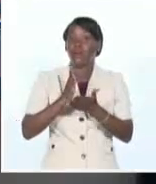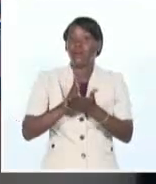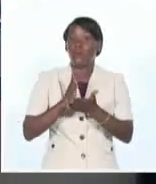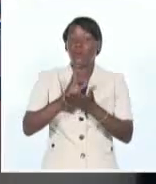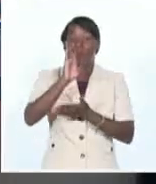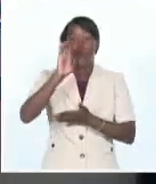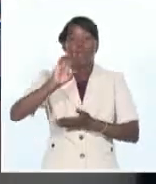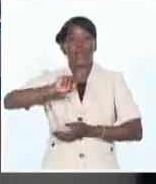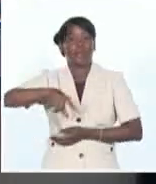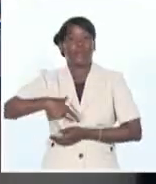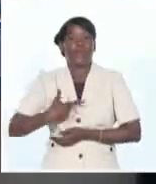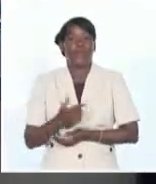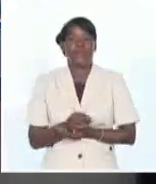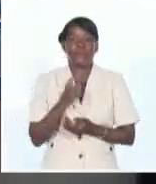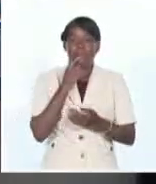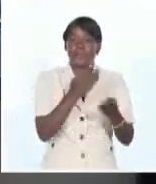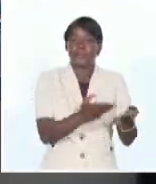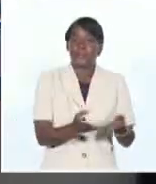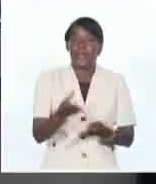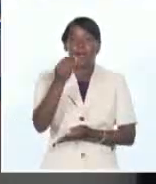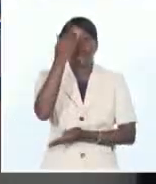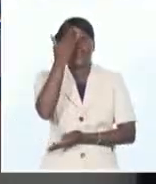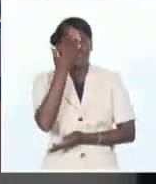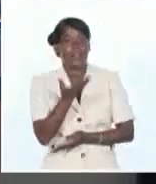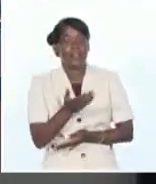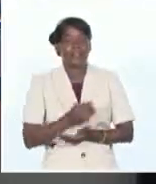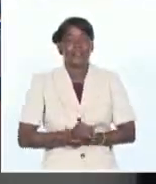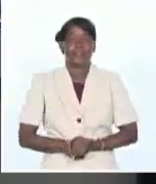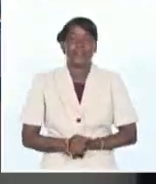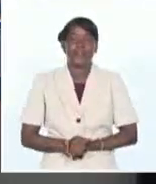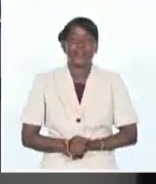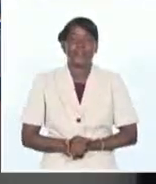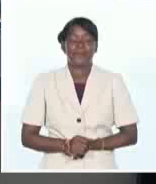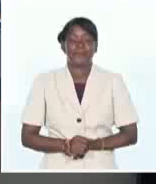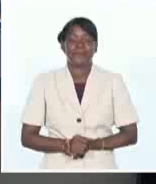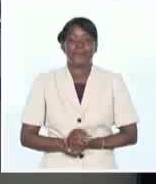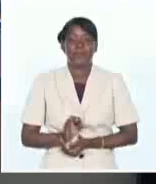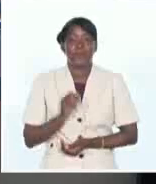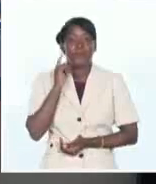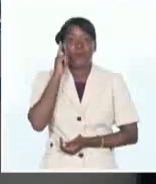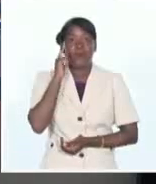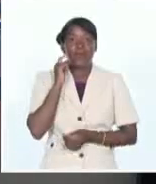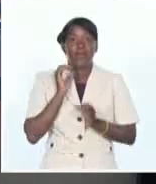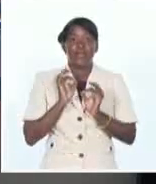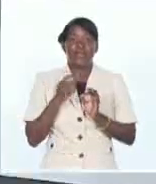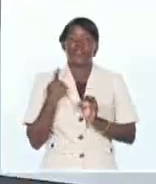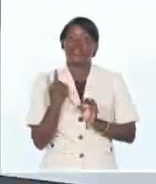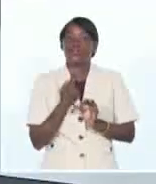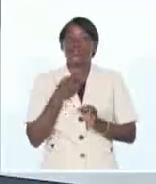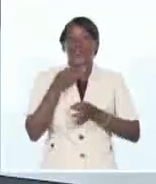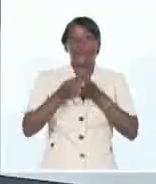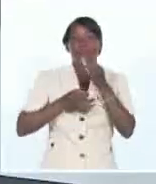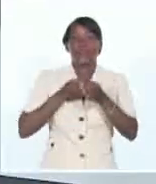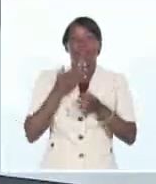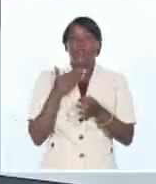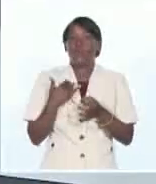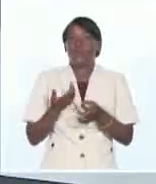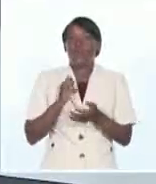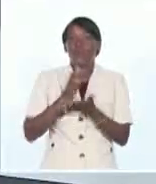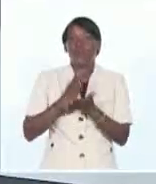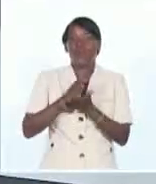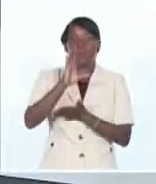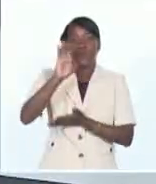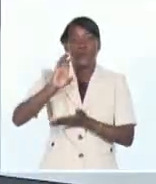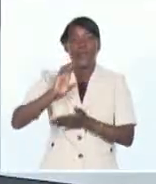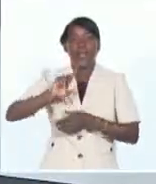Dominical. Muchísimas gracias, Rosy, por la invitación y esta oportunidad para poder hablar de nuestras escuelas de arte durante todo este periodo. Así es, ¿cómo se han integrado